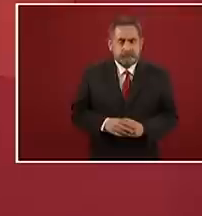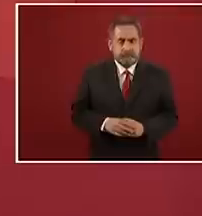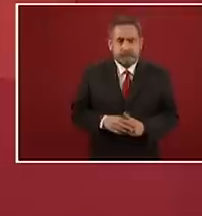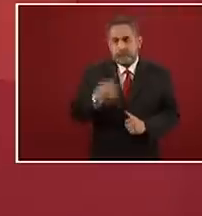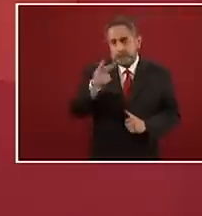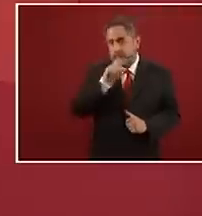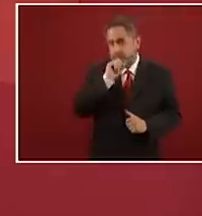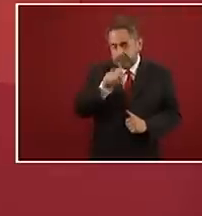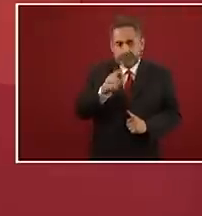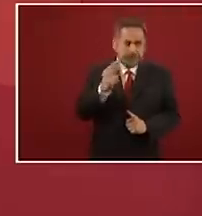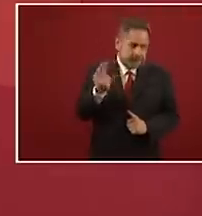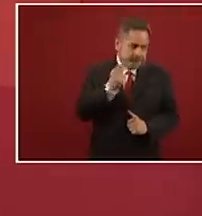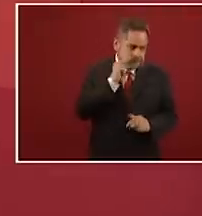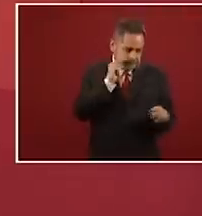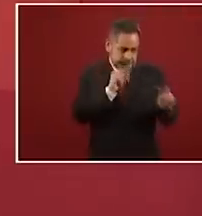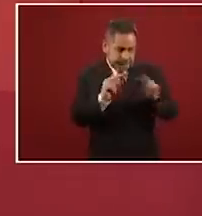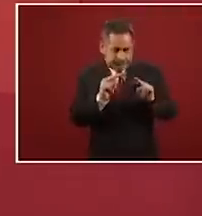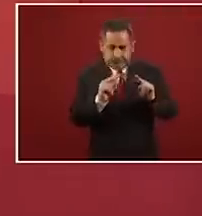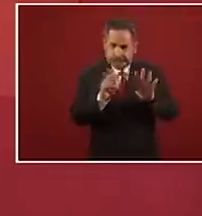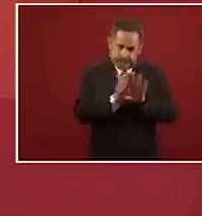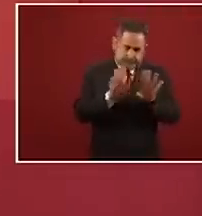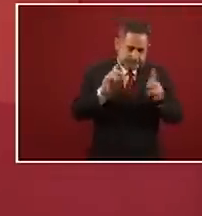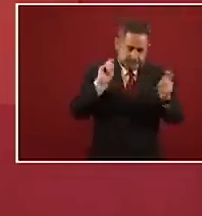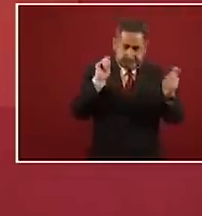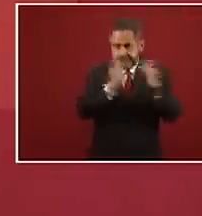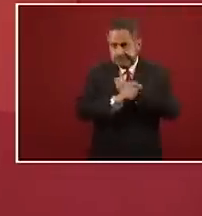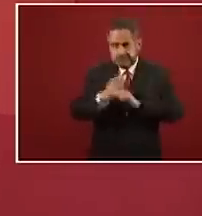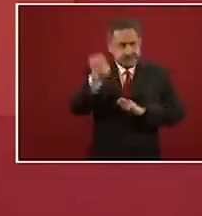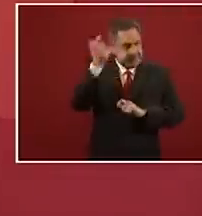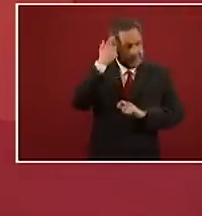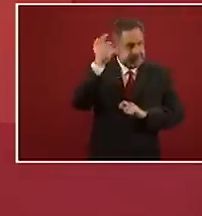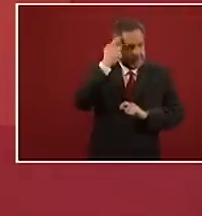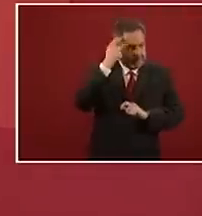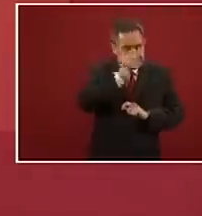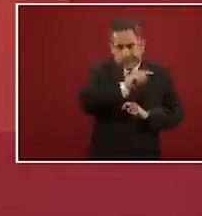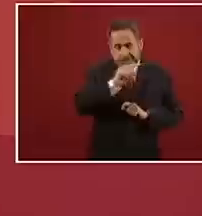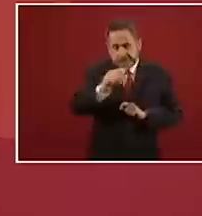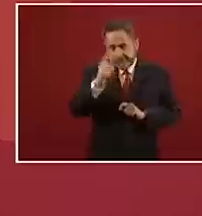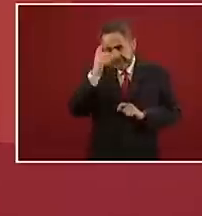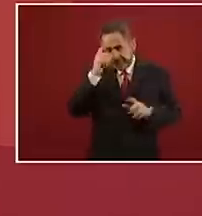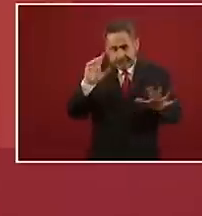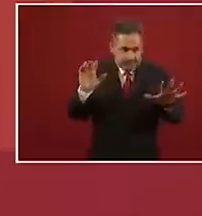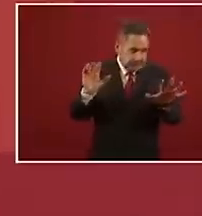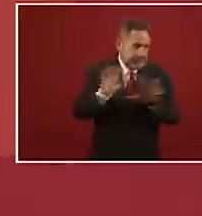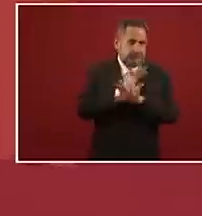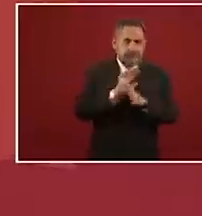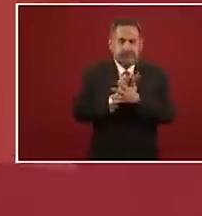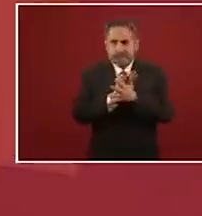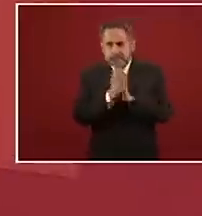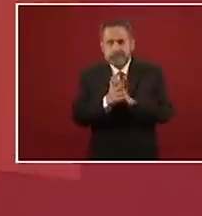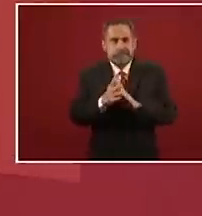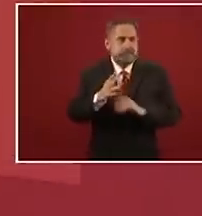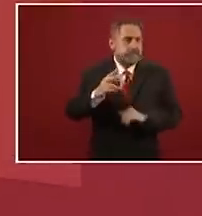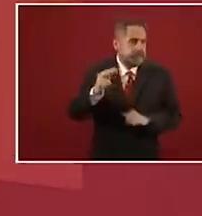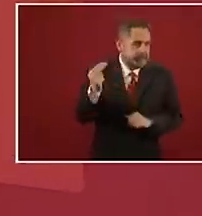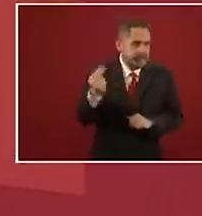pero sí se requiere de un cambio de mentalidad. Se requiere